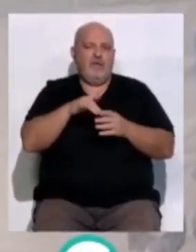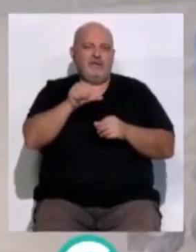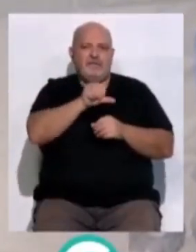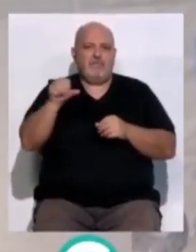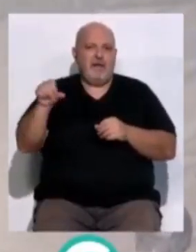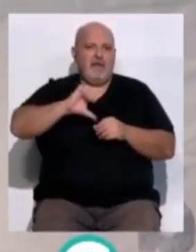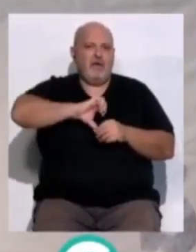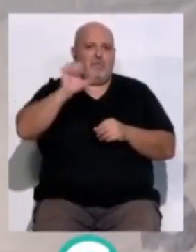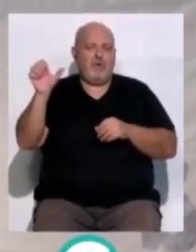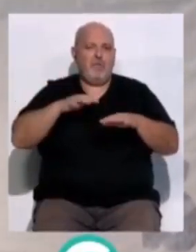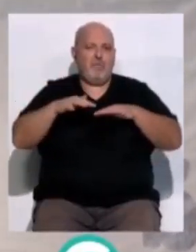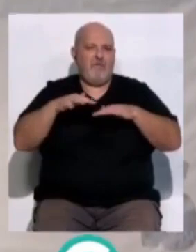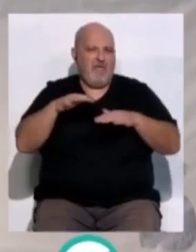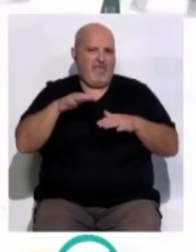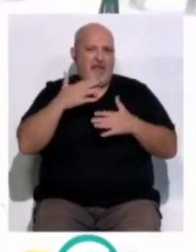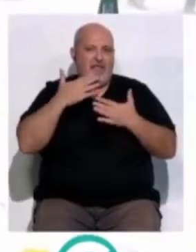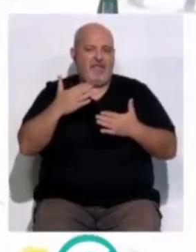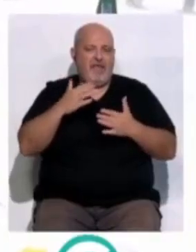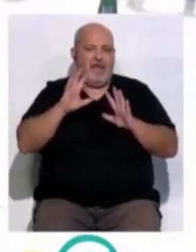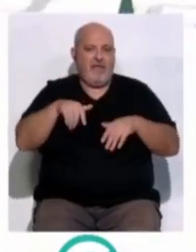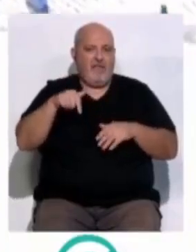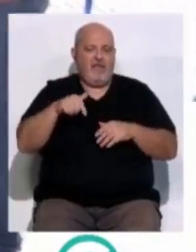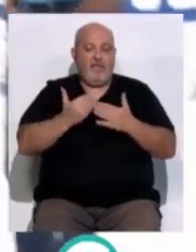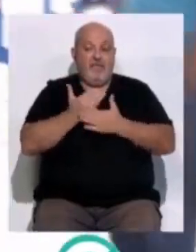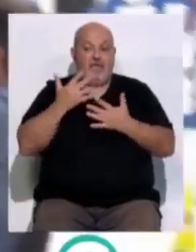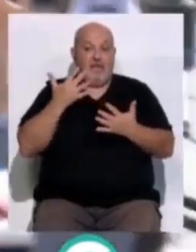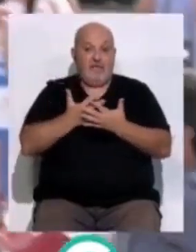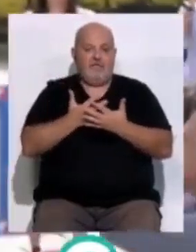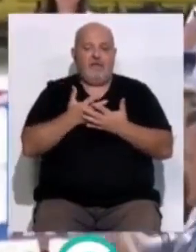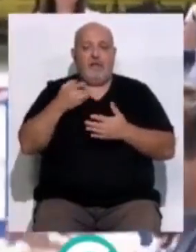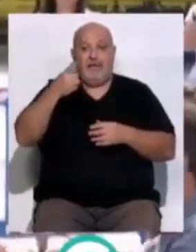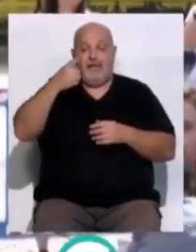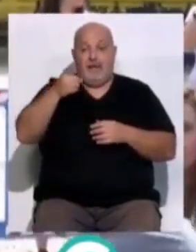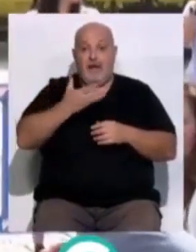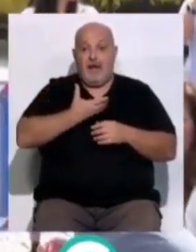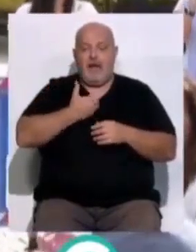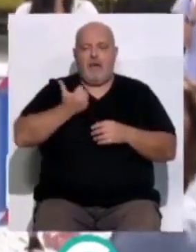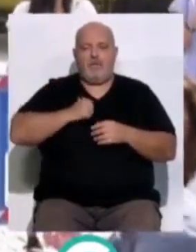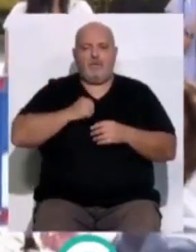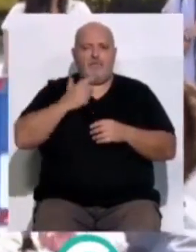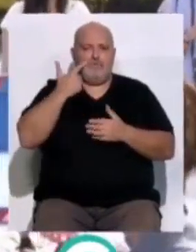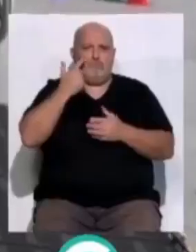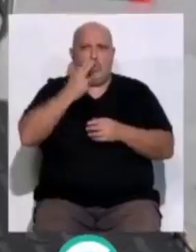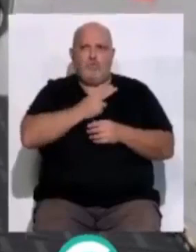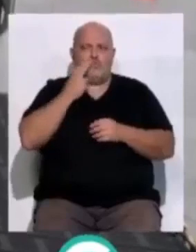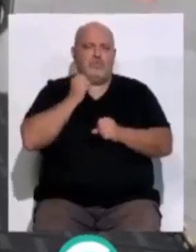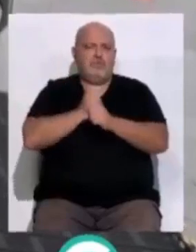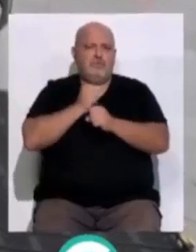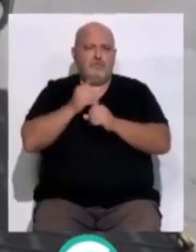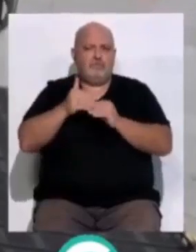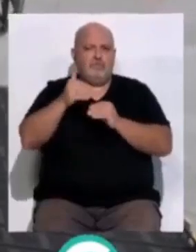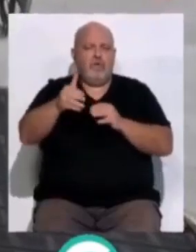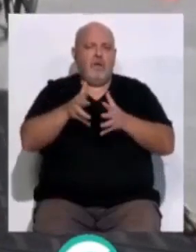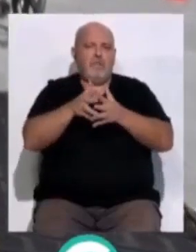Semana Europea de la Movilidad activadas en Cádiz estos días y que Bruno García ha aprovechado para comprometer su trabajo de cara